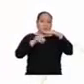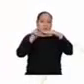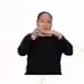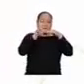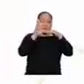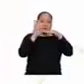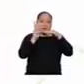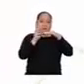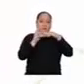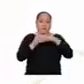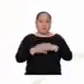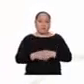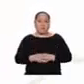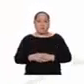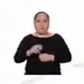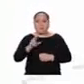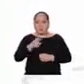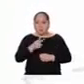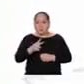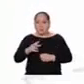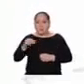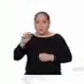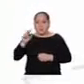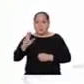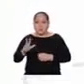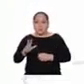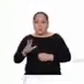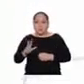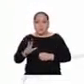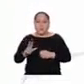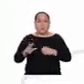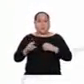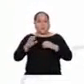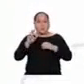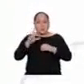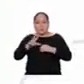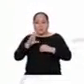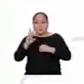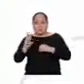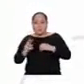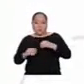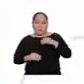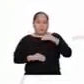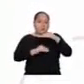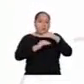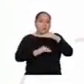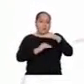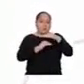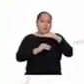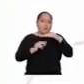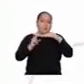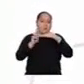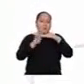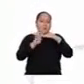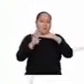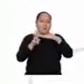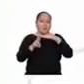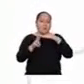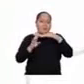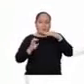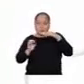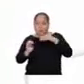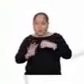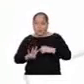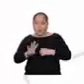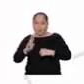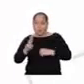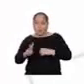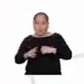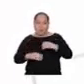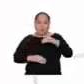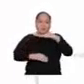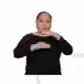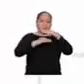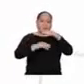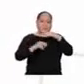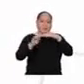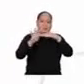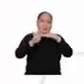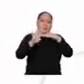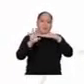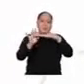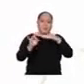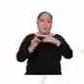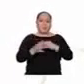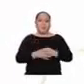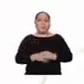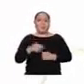3 de 36 a menos de 42 y 5 de 42 a 48.